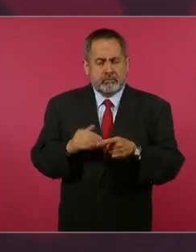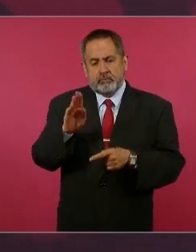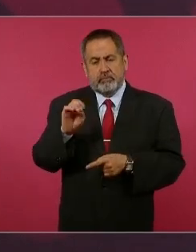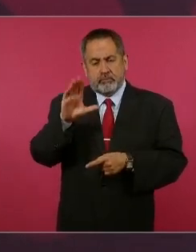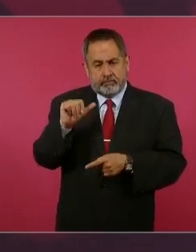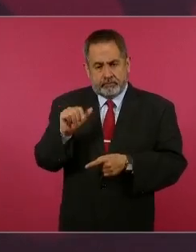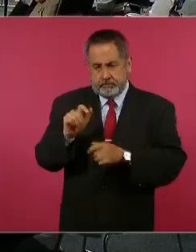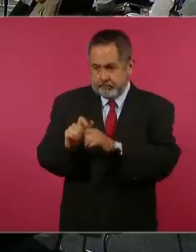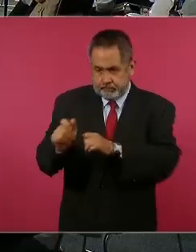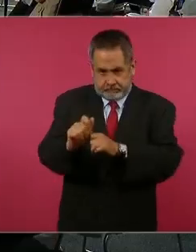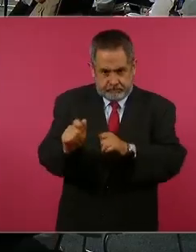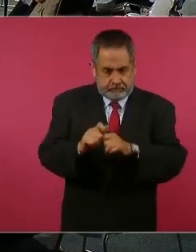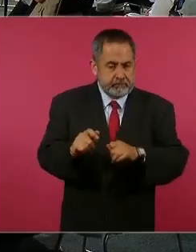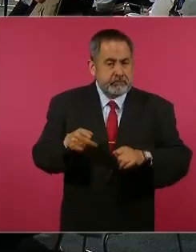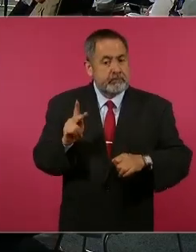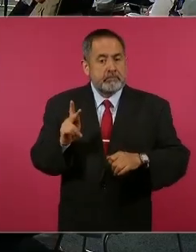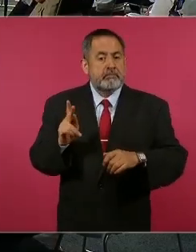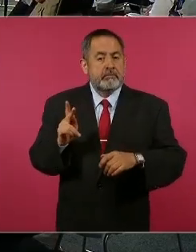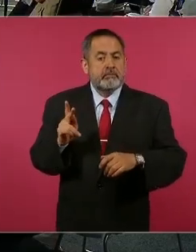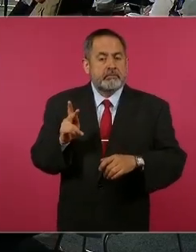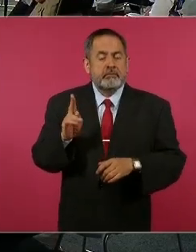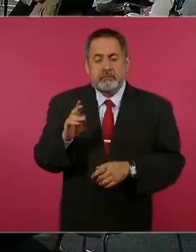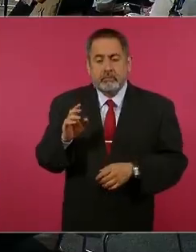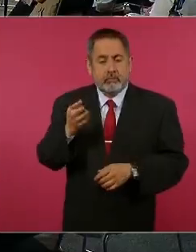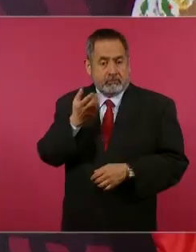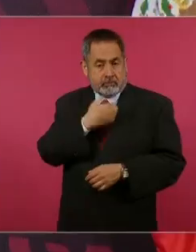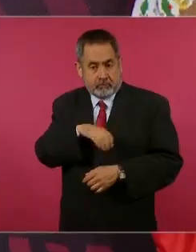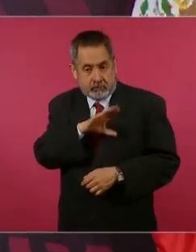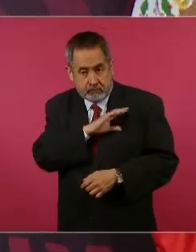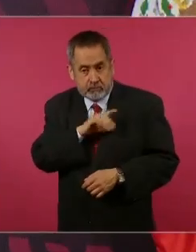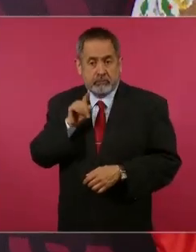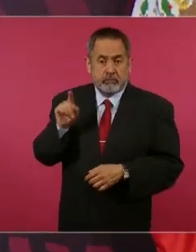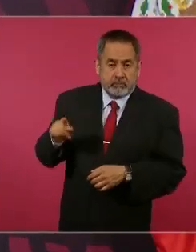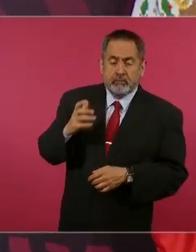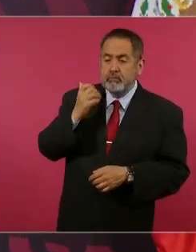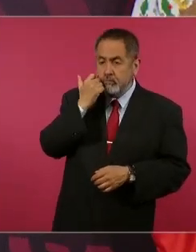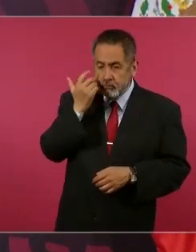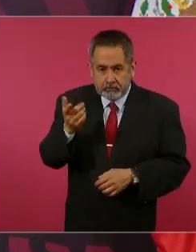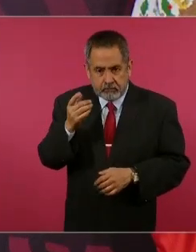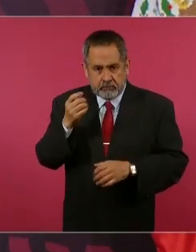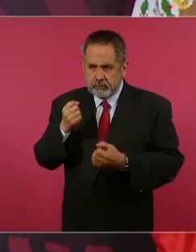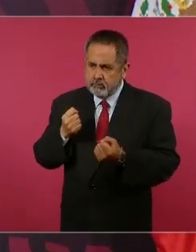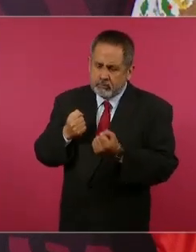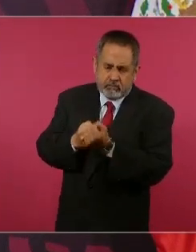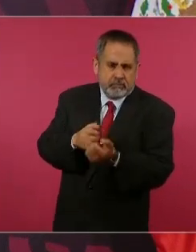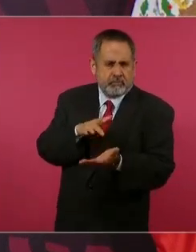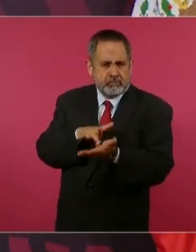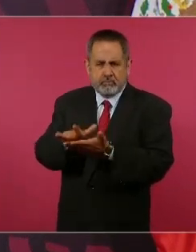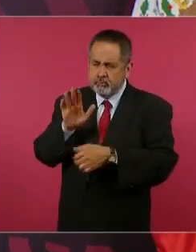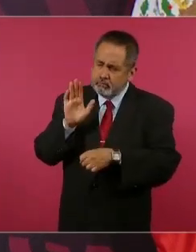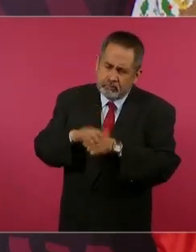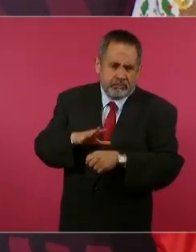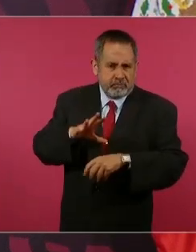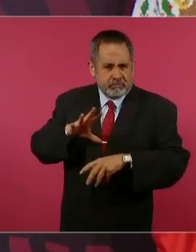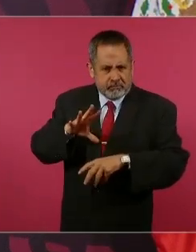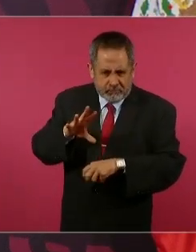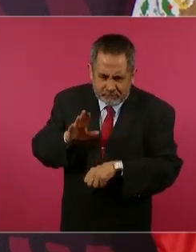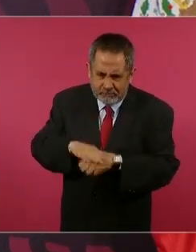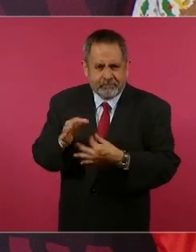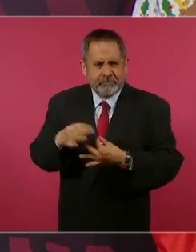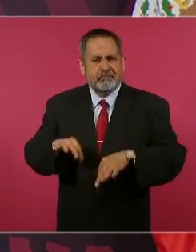becas. Pero Claudia lo que quiere es fortalecer más el